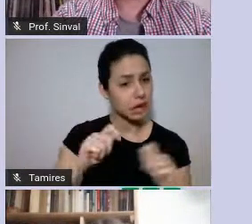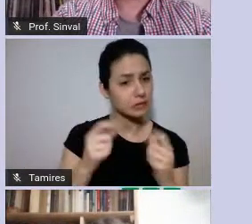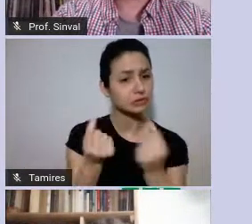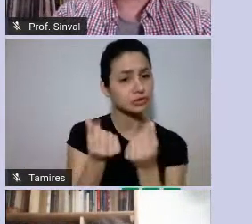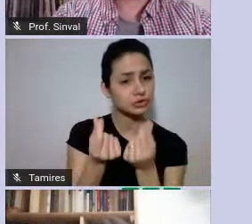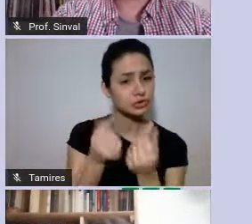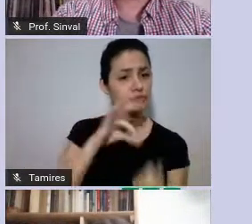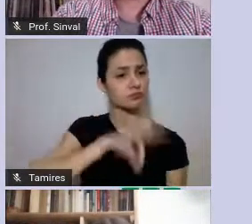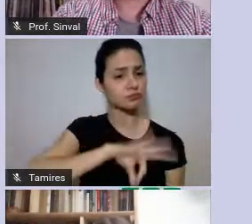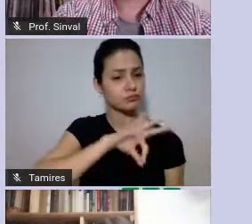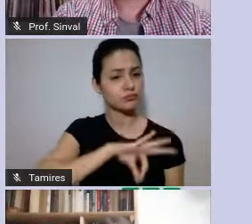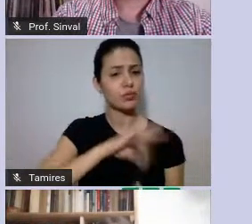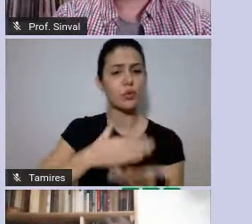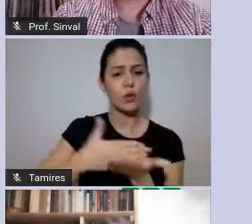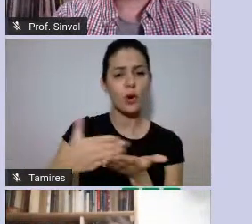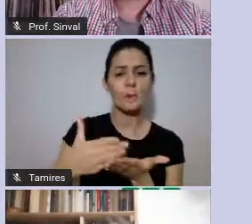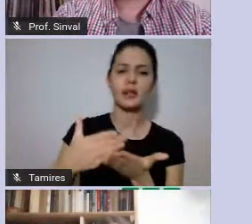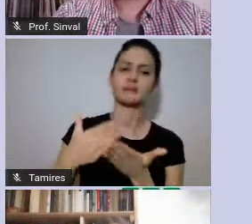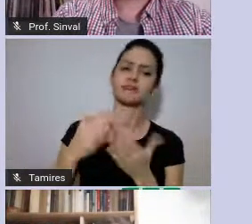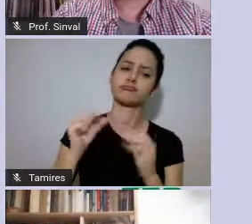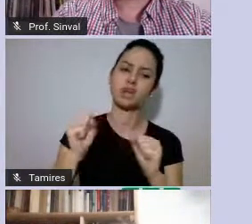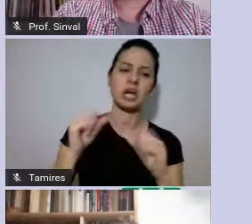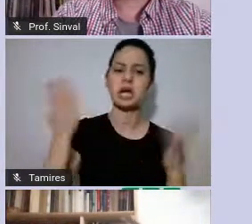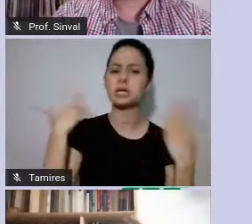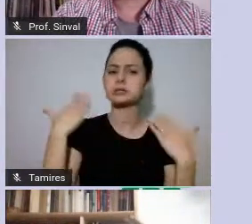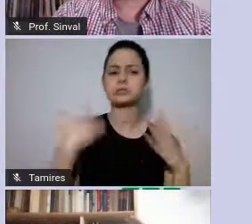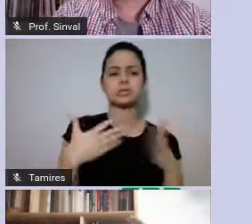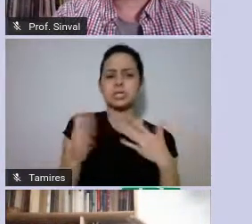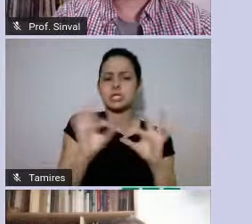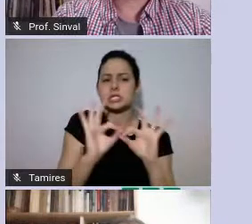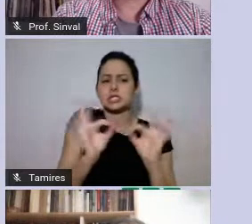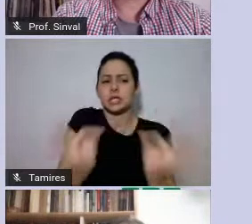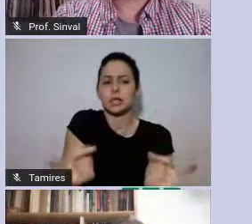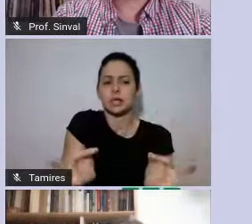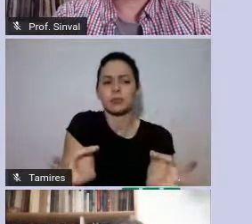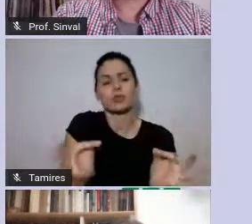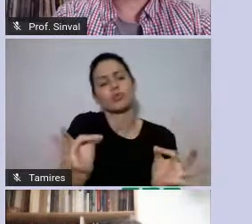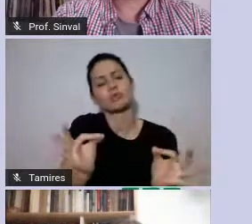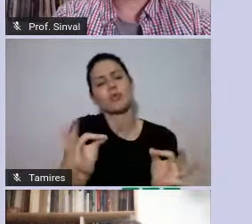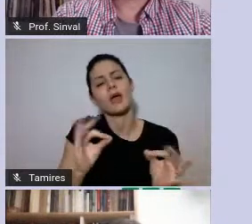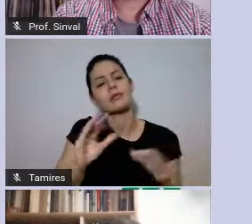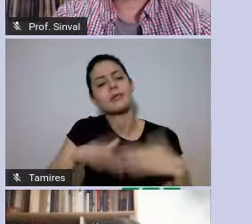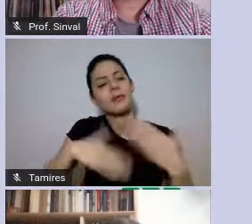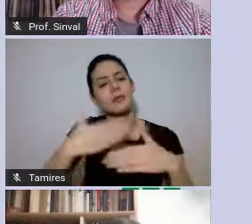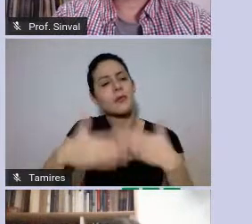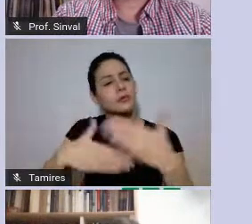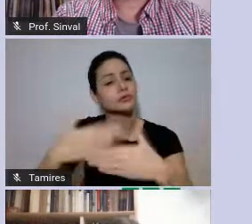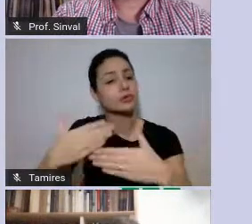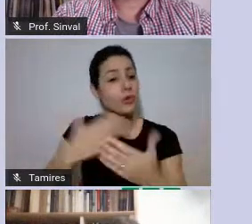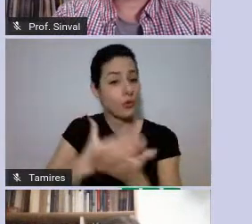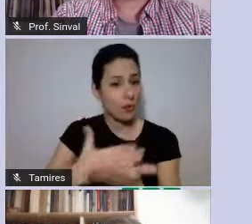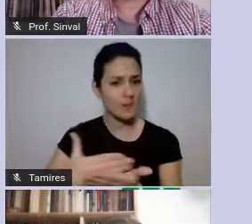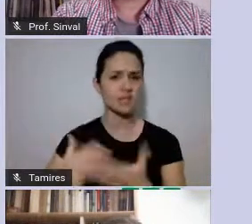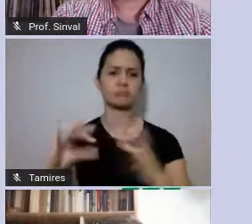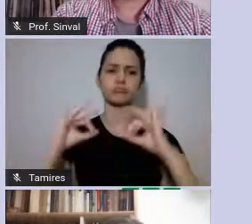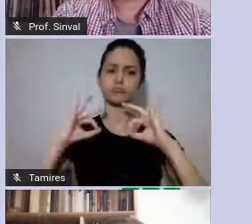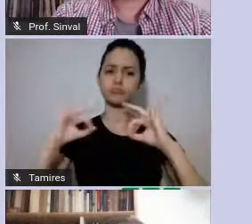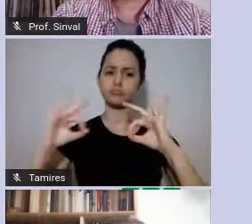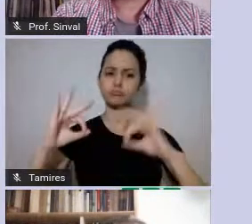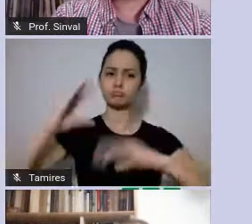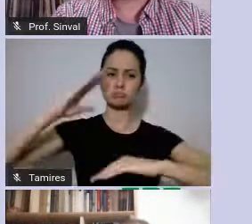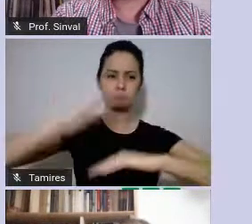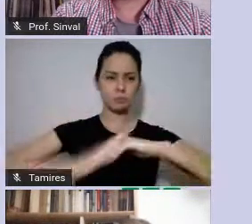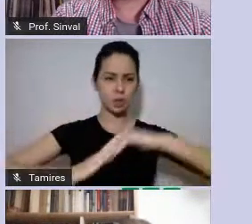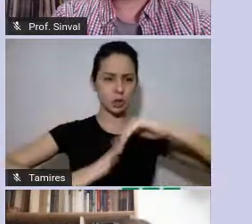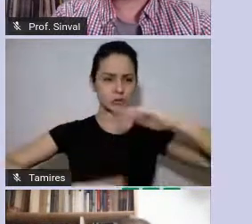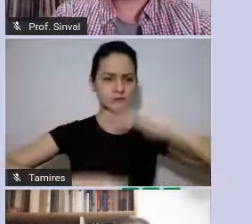cobro inicialmente es informal y lo realiza el alcalde mayor, pero posteriormente se formaliza y es un